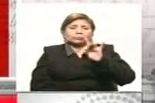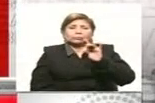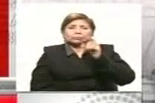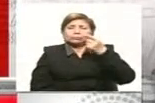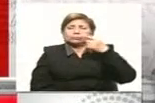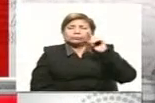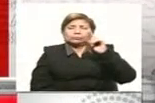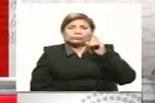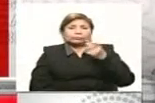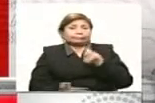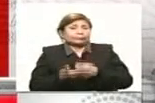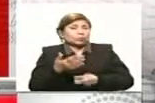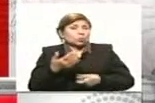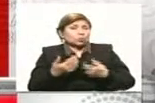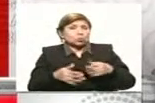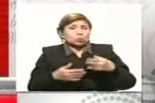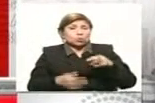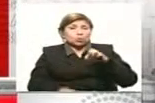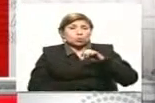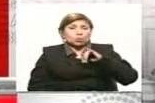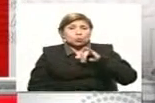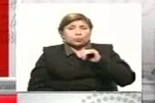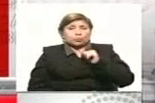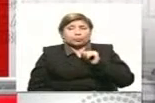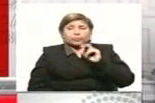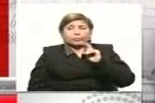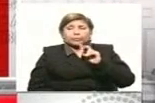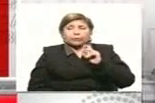de soles con respecto al PIB del 2021.